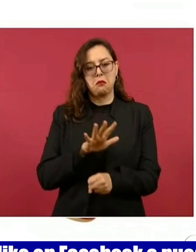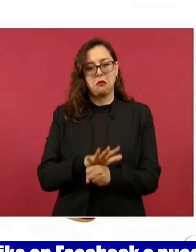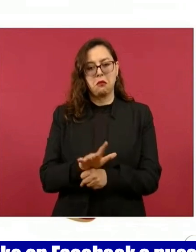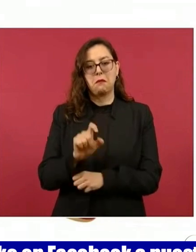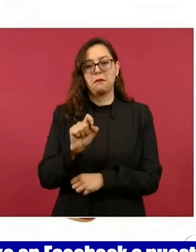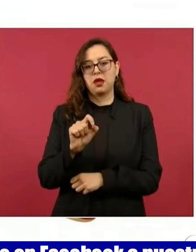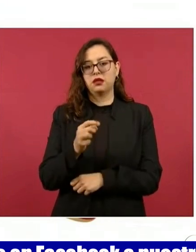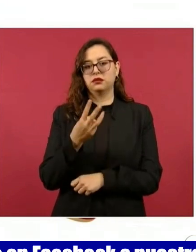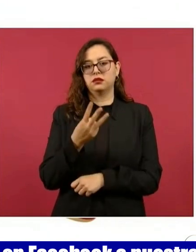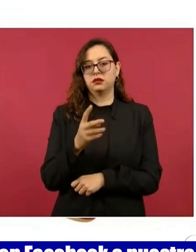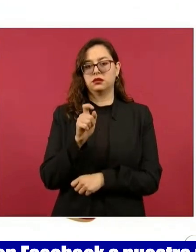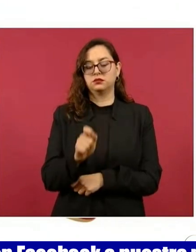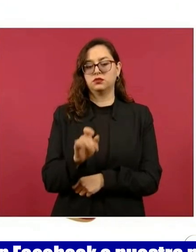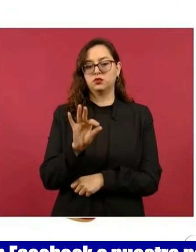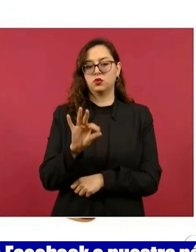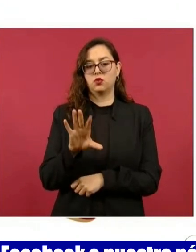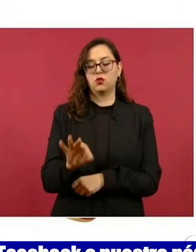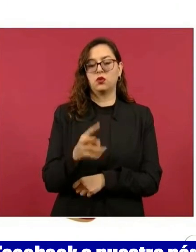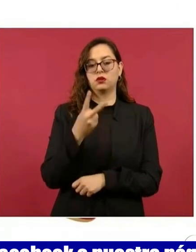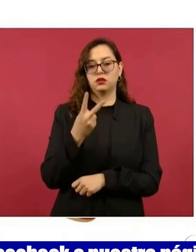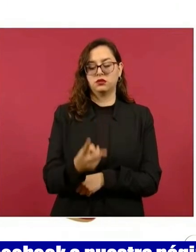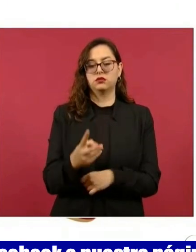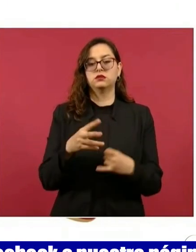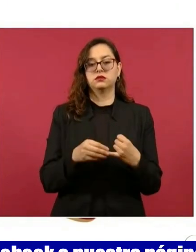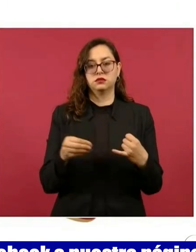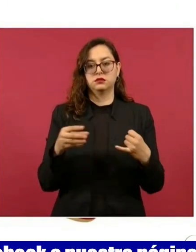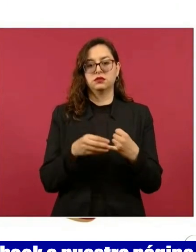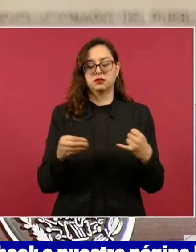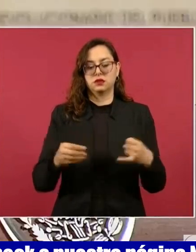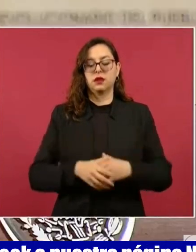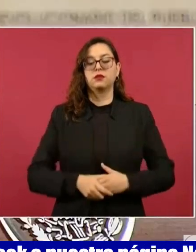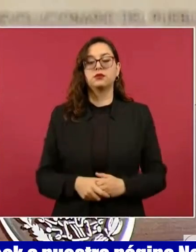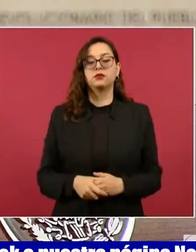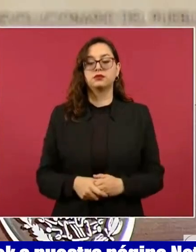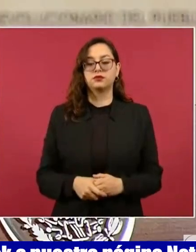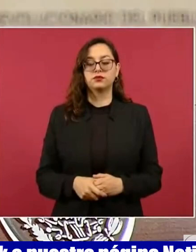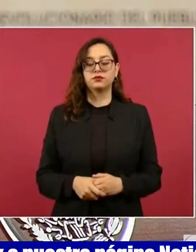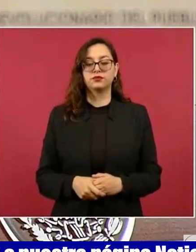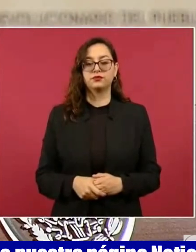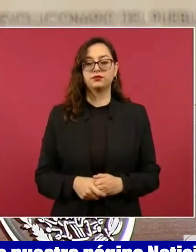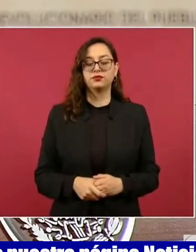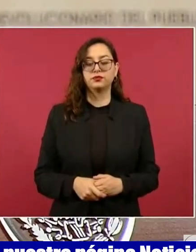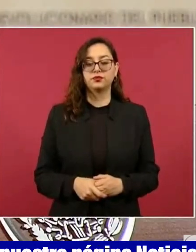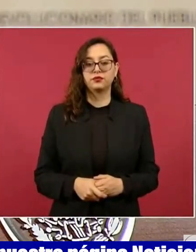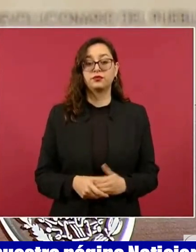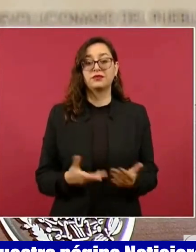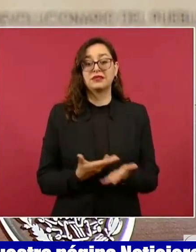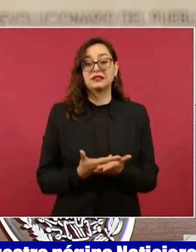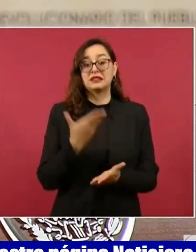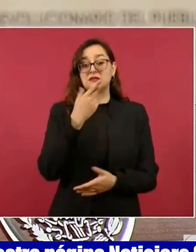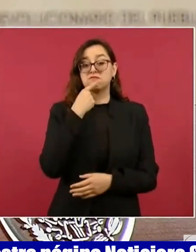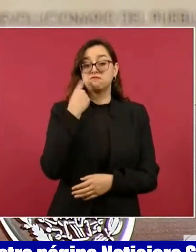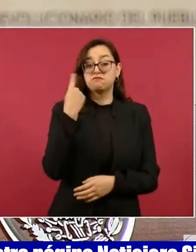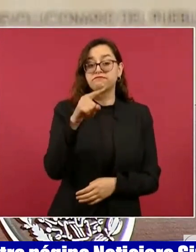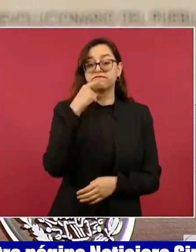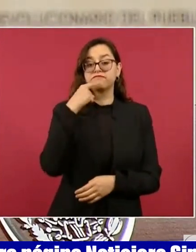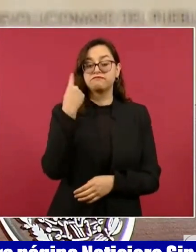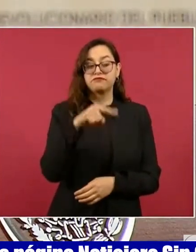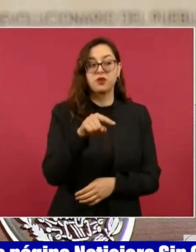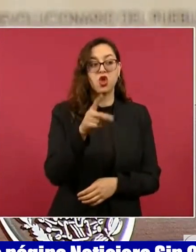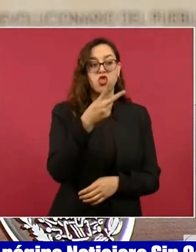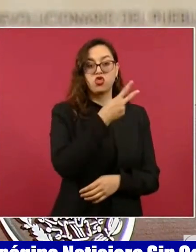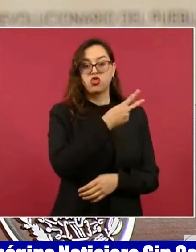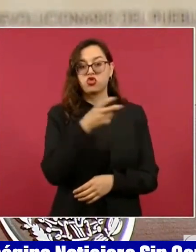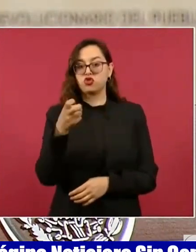precio al público de 23 pesos con 42 centavos. Atendimos 208 denuncias presentadas a